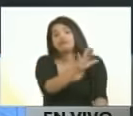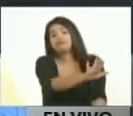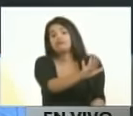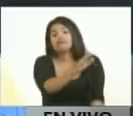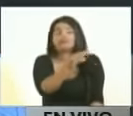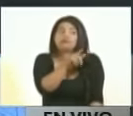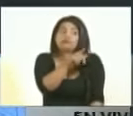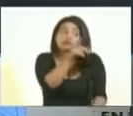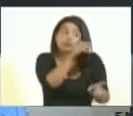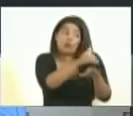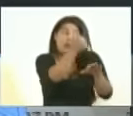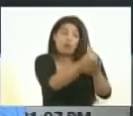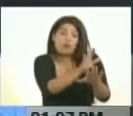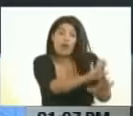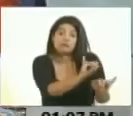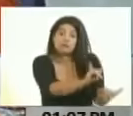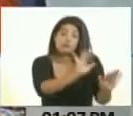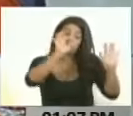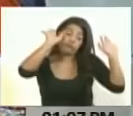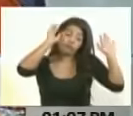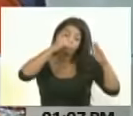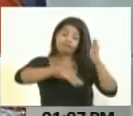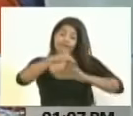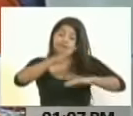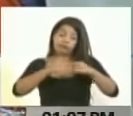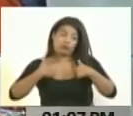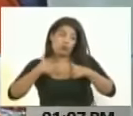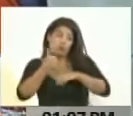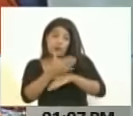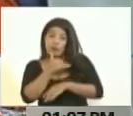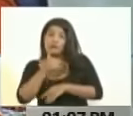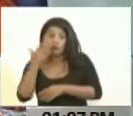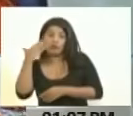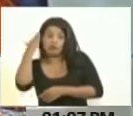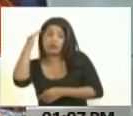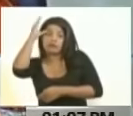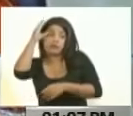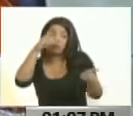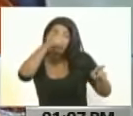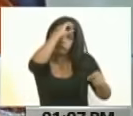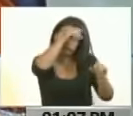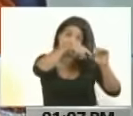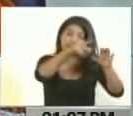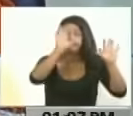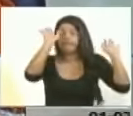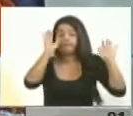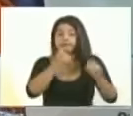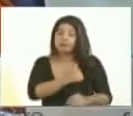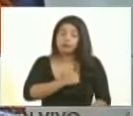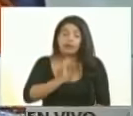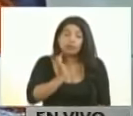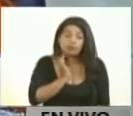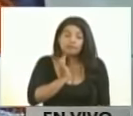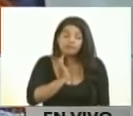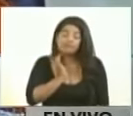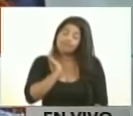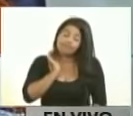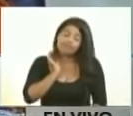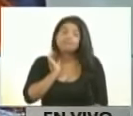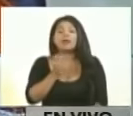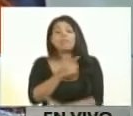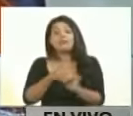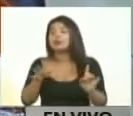ignorancia. Pero lo que sí ve el país es que es un poco inconsistente, ilógico,